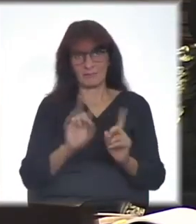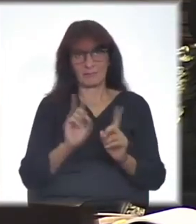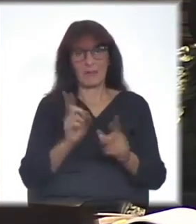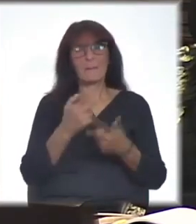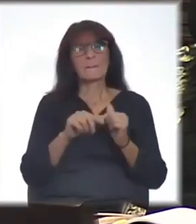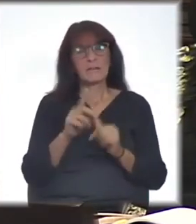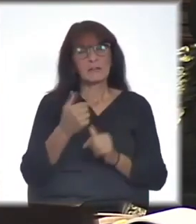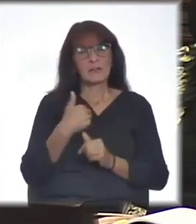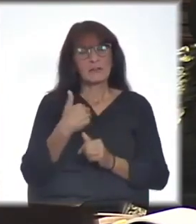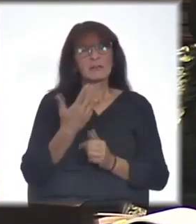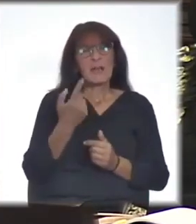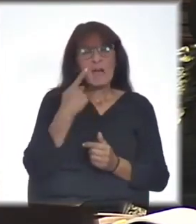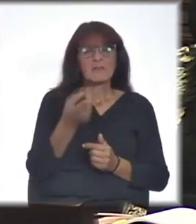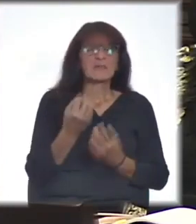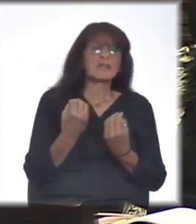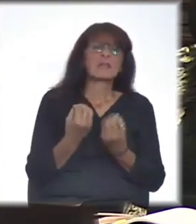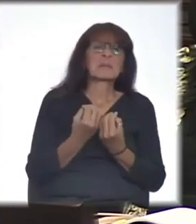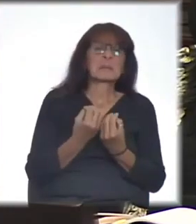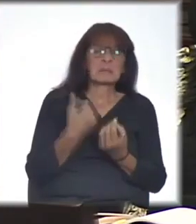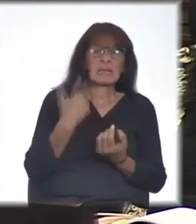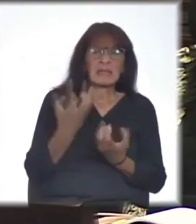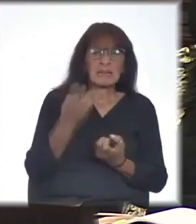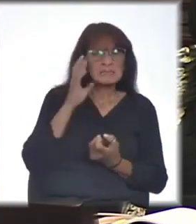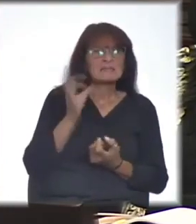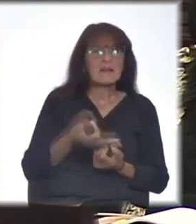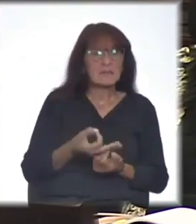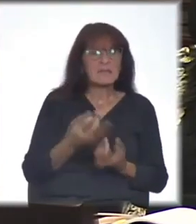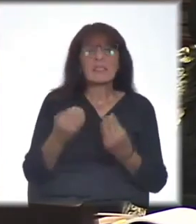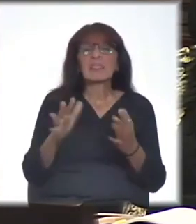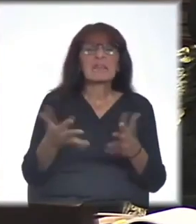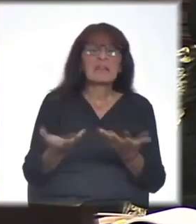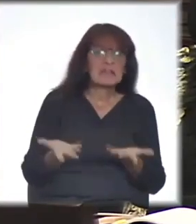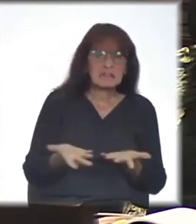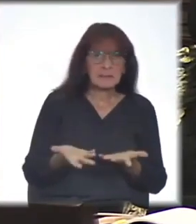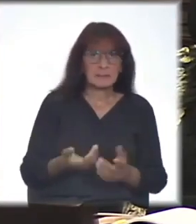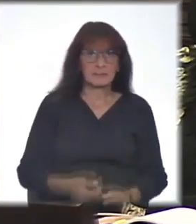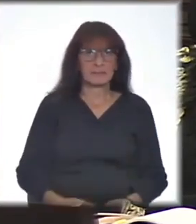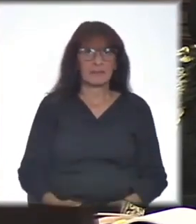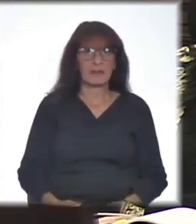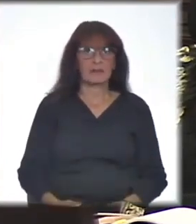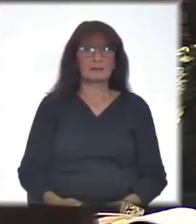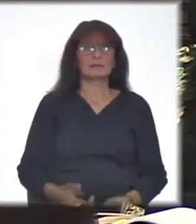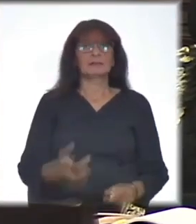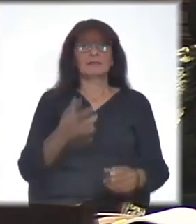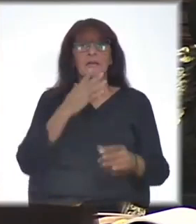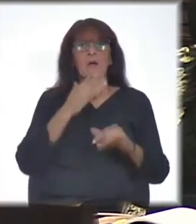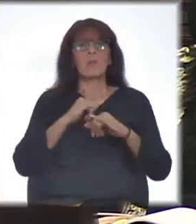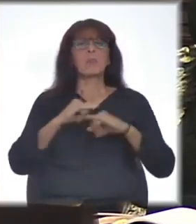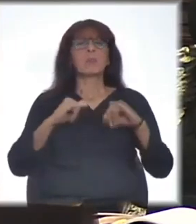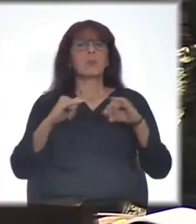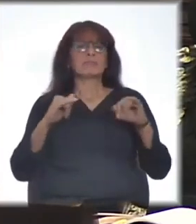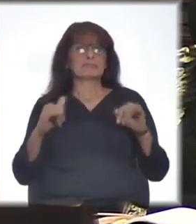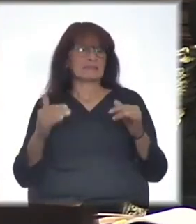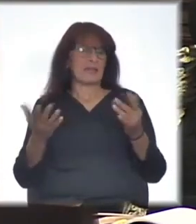entender de qué estaba ocurriendo, sí quería saber de qué se trataba. La publicidad era descomunalmente